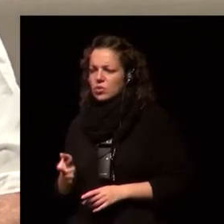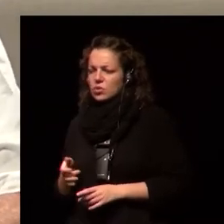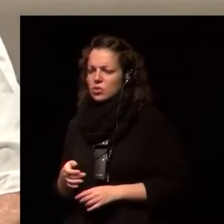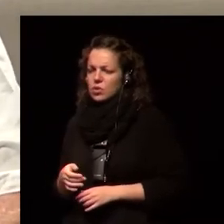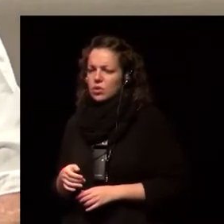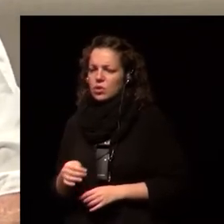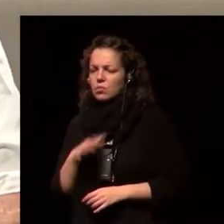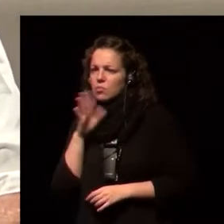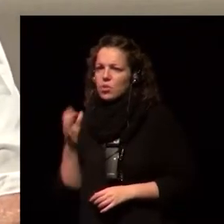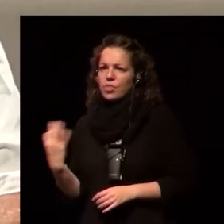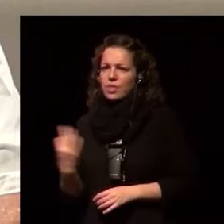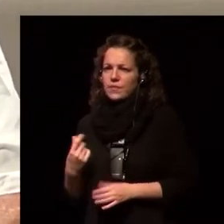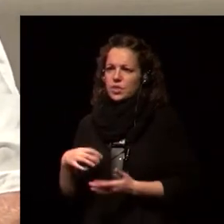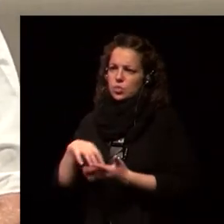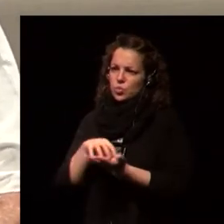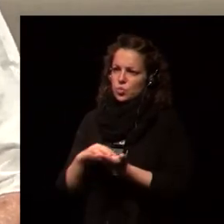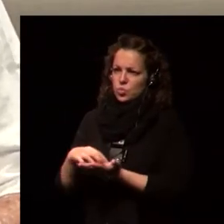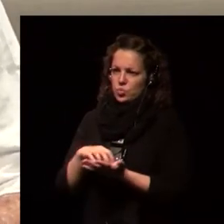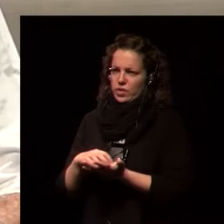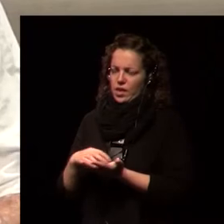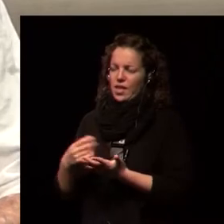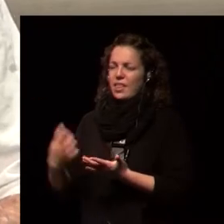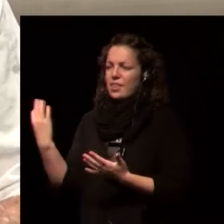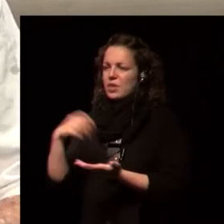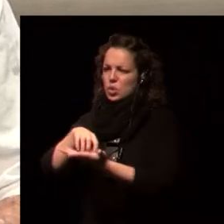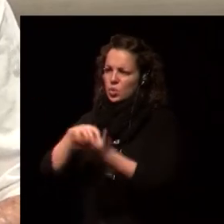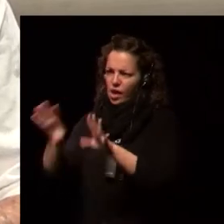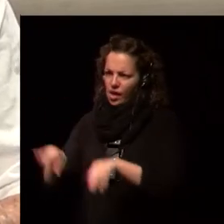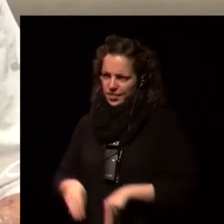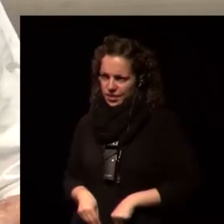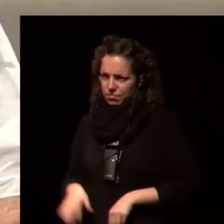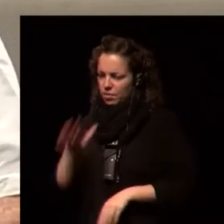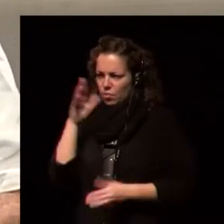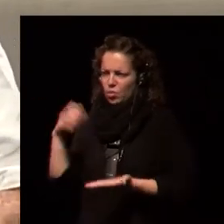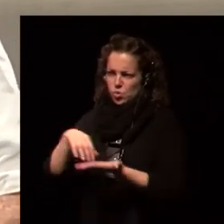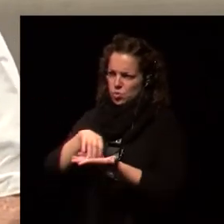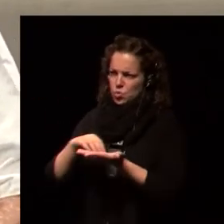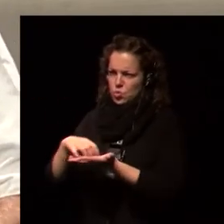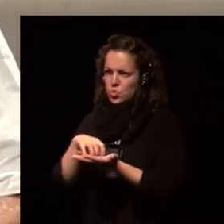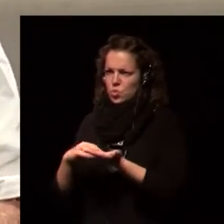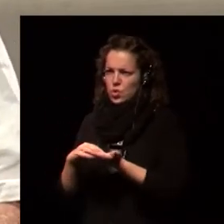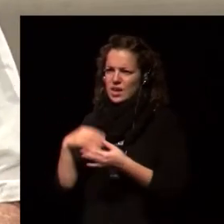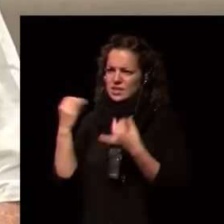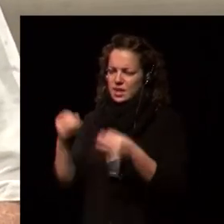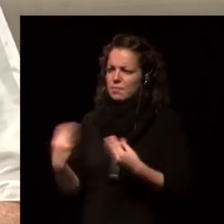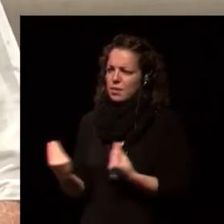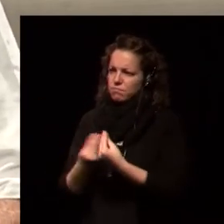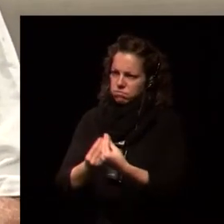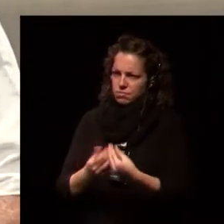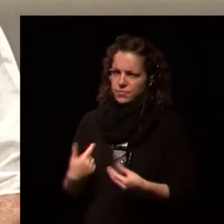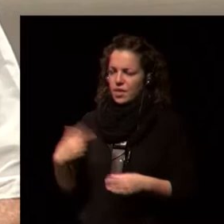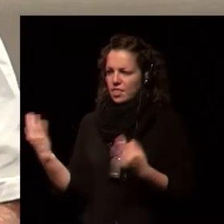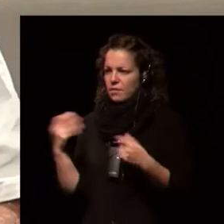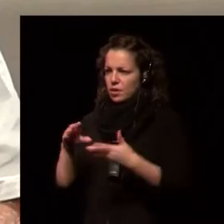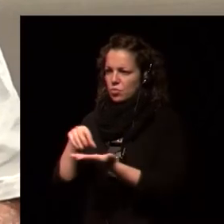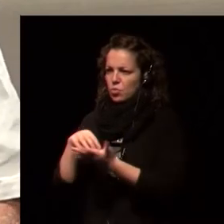verdaderamente hacernos con la duda, aceptar la duda que nos acompaña en todas nuestras actividades. Estos son algunos de